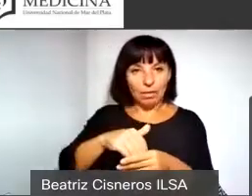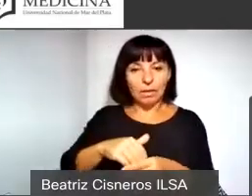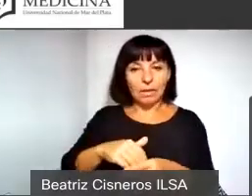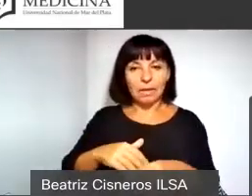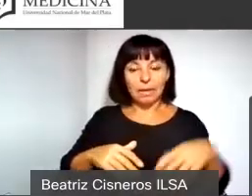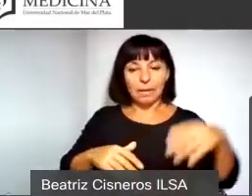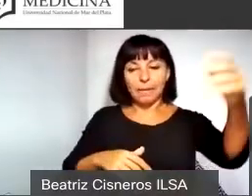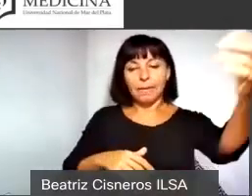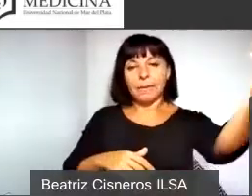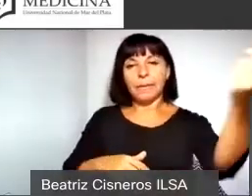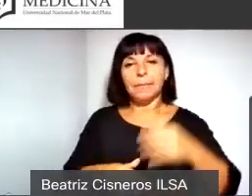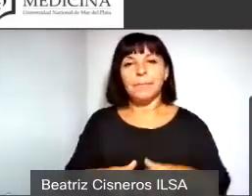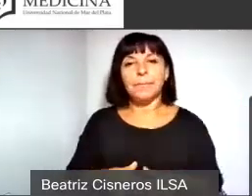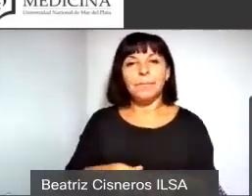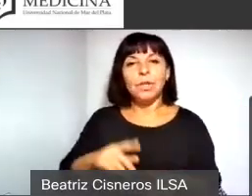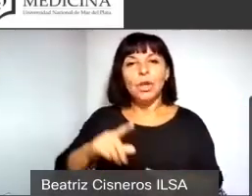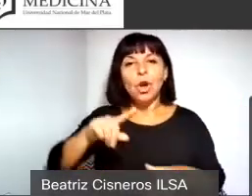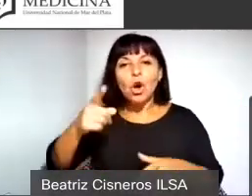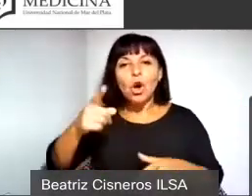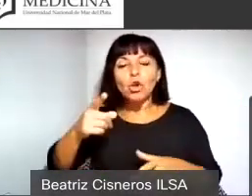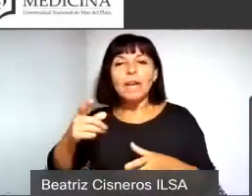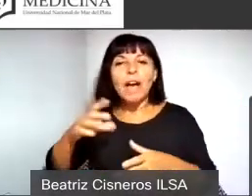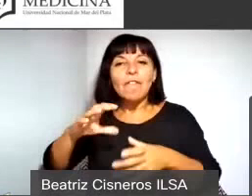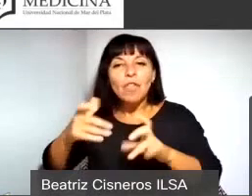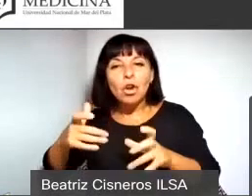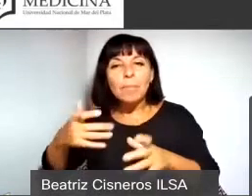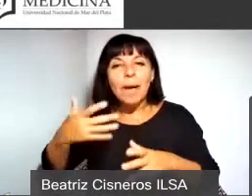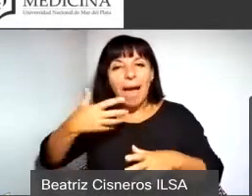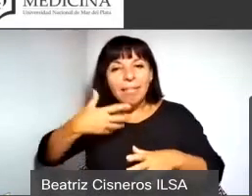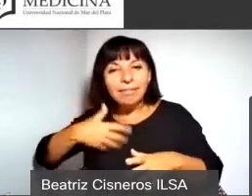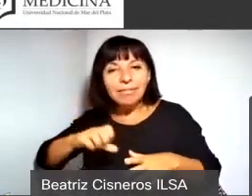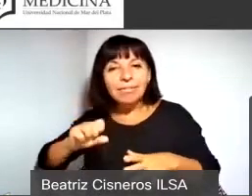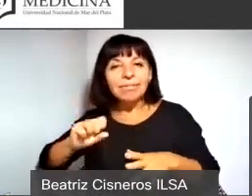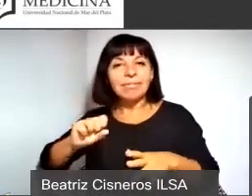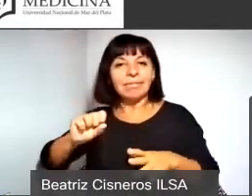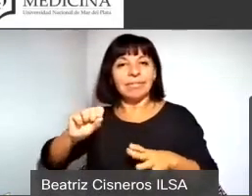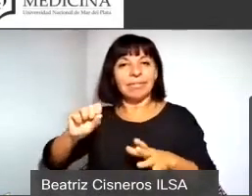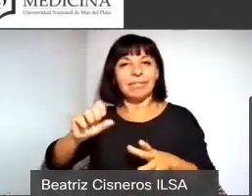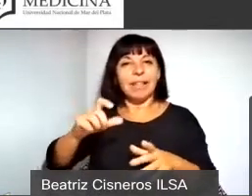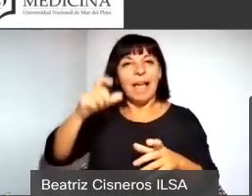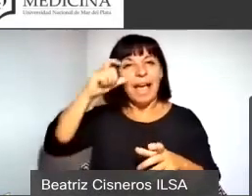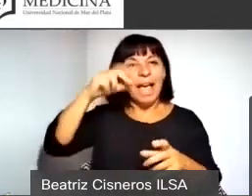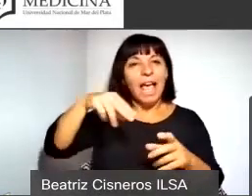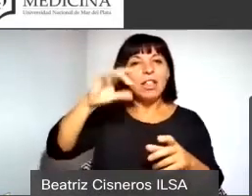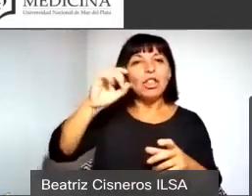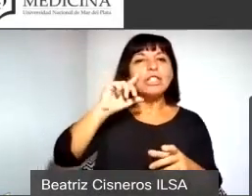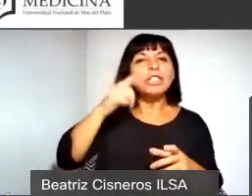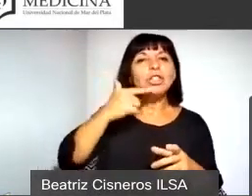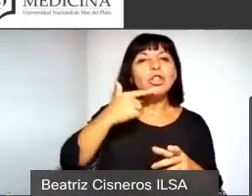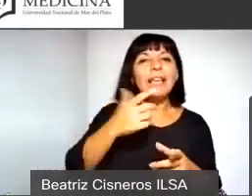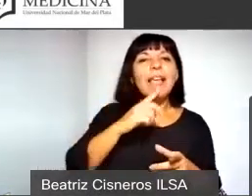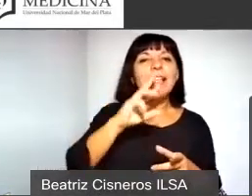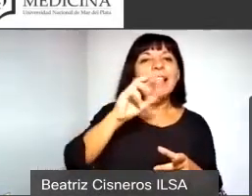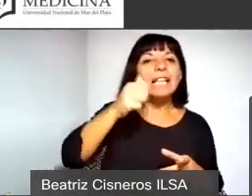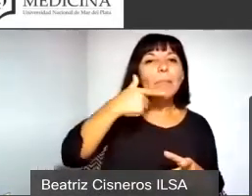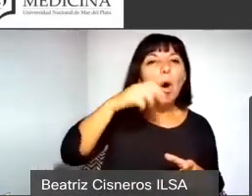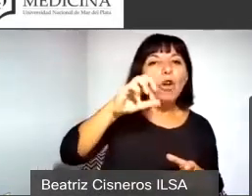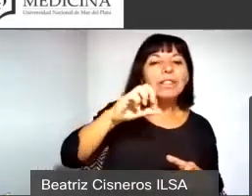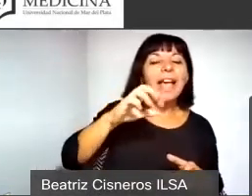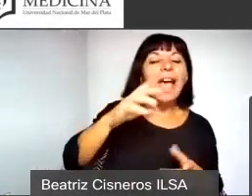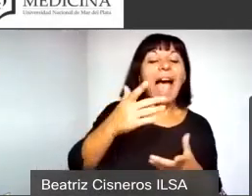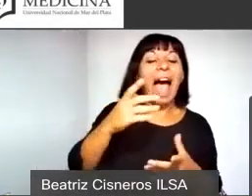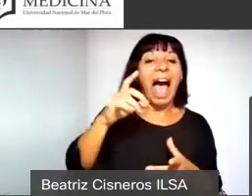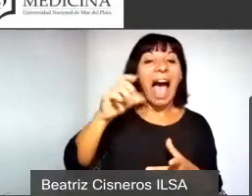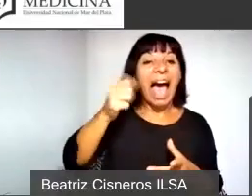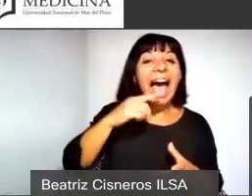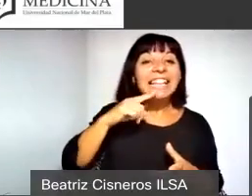Eso es como otro tipo de transporte, la endocitosis y la exocitosis, pero ambos requieren de energía, ¿no?